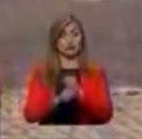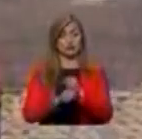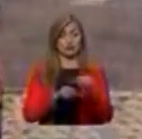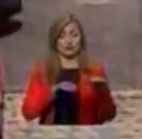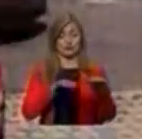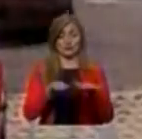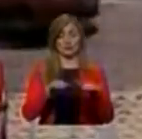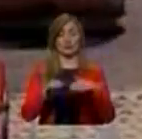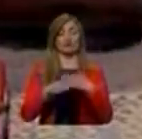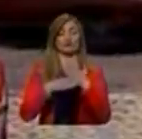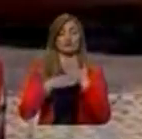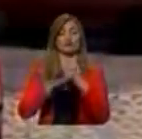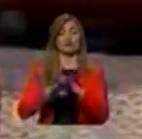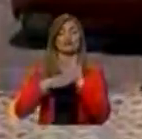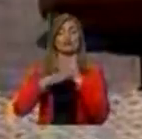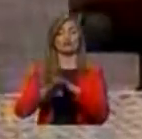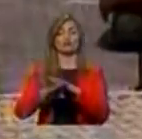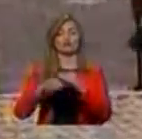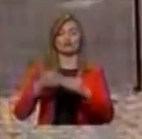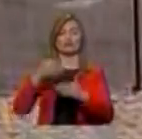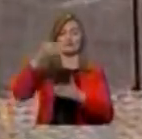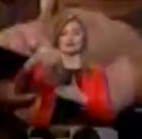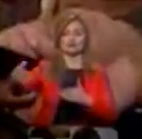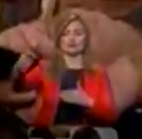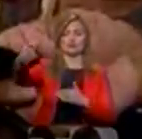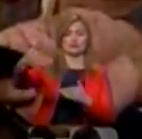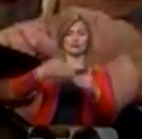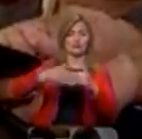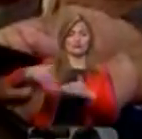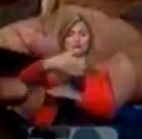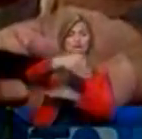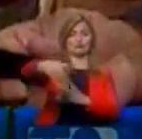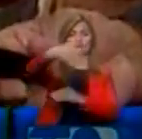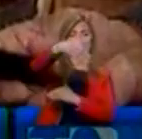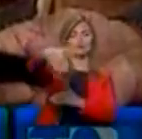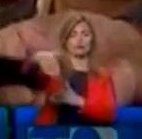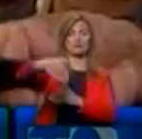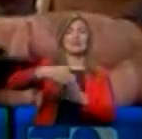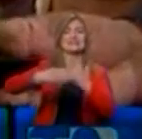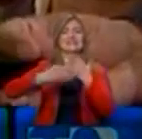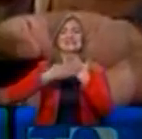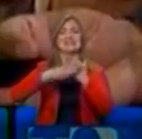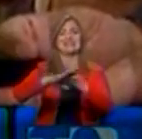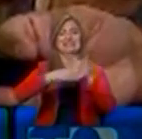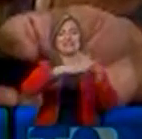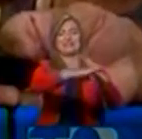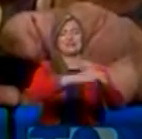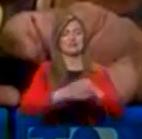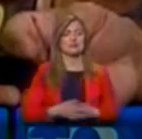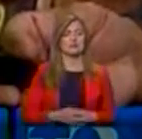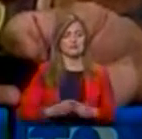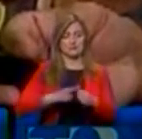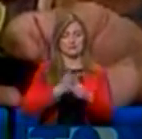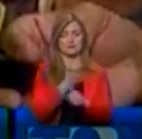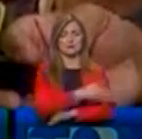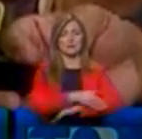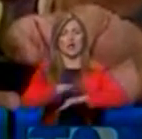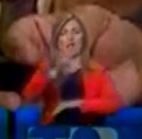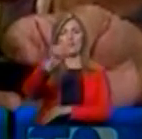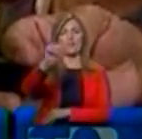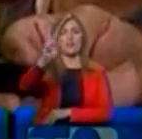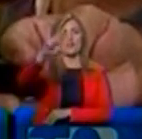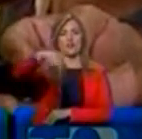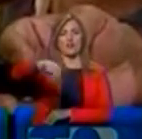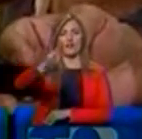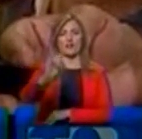se cerrará en 3 cuadras a la redonda. El primer cerco estará establecido a la altura de la avenida Tarqui,